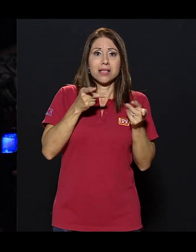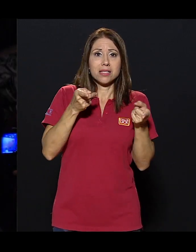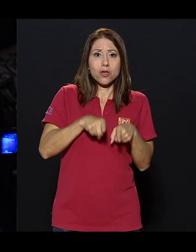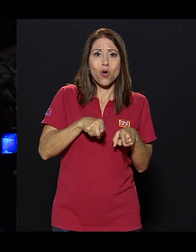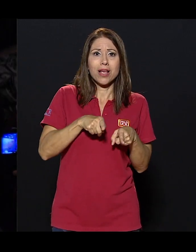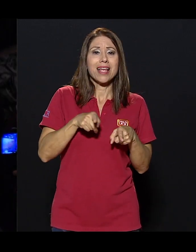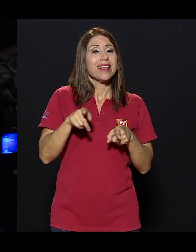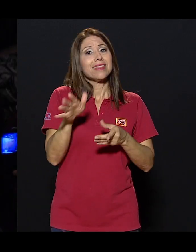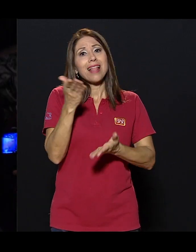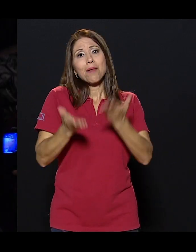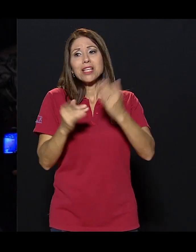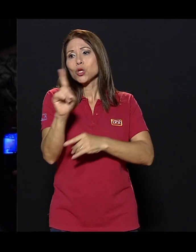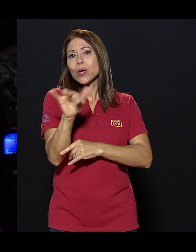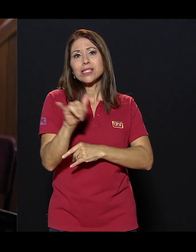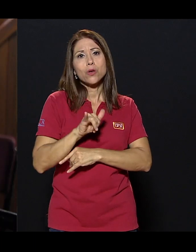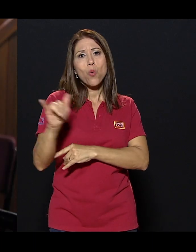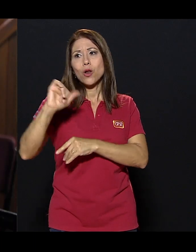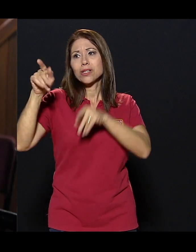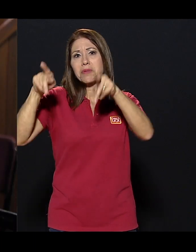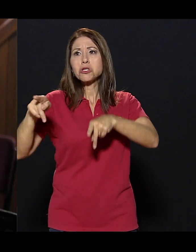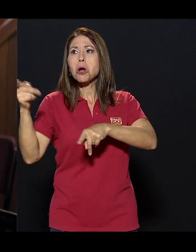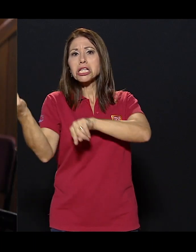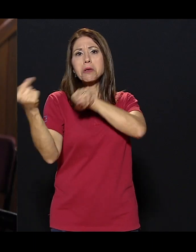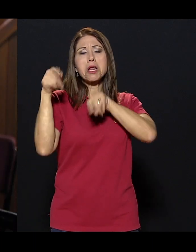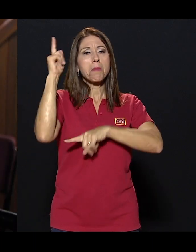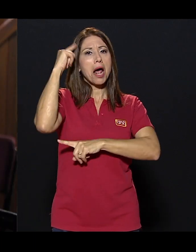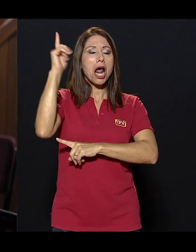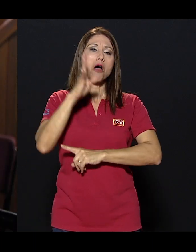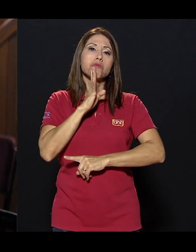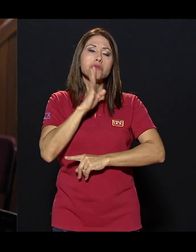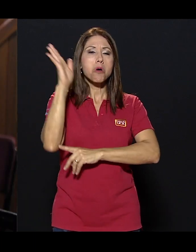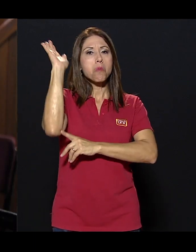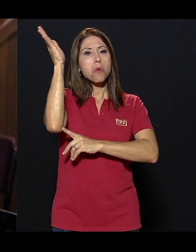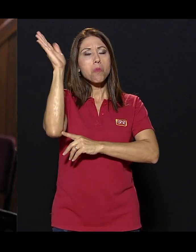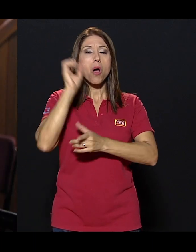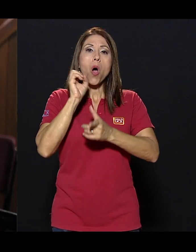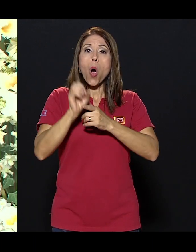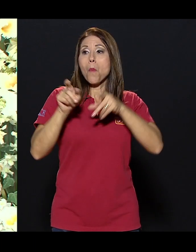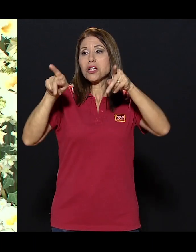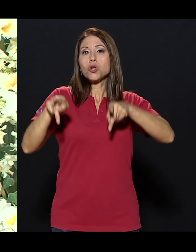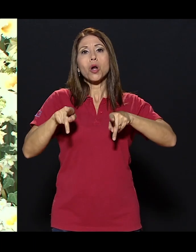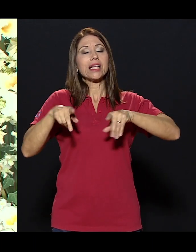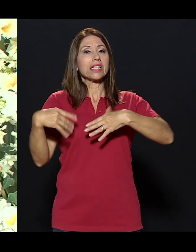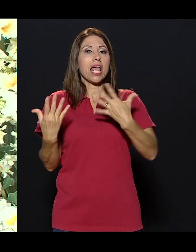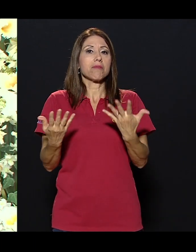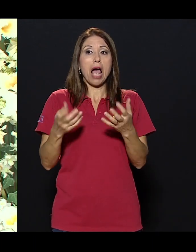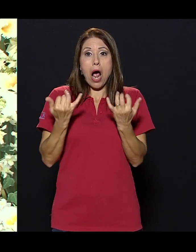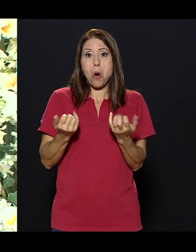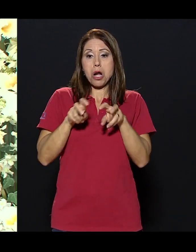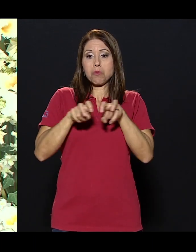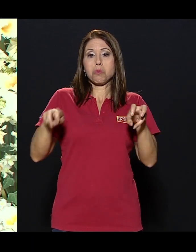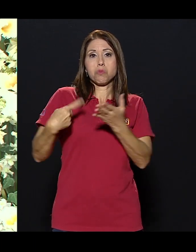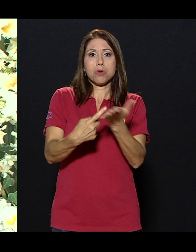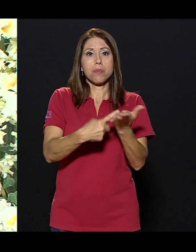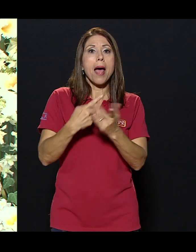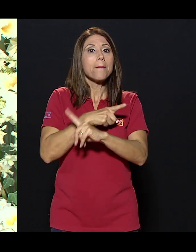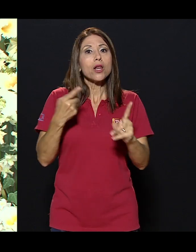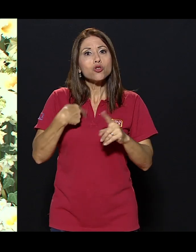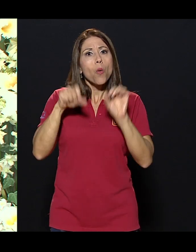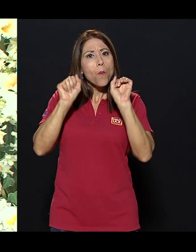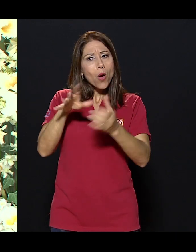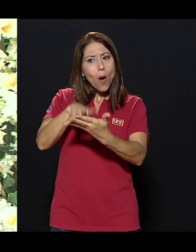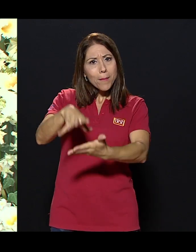mi realidad quizá no sea la realidad de muchas de las expositoras o muchos de los que están como panelistas hoy en